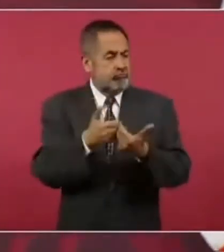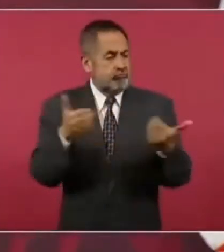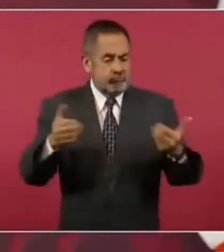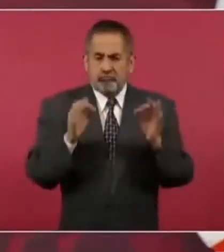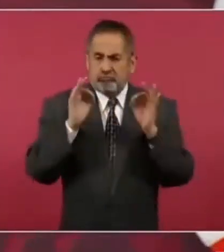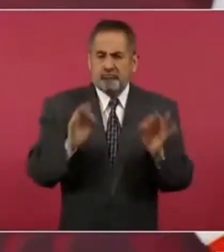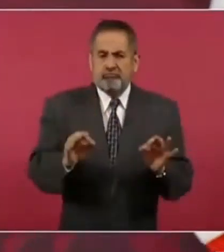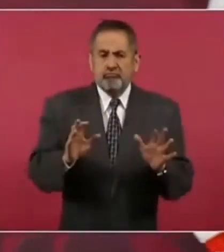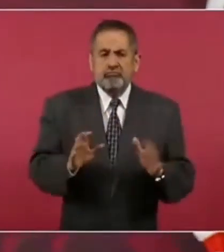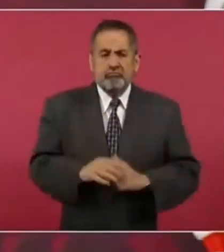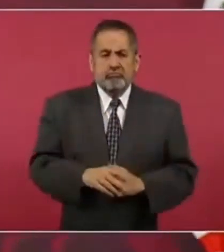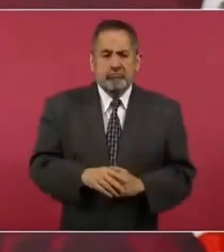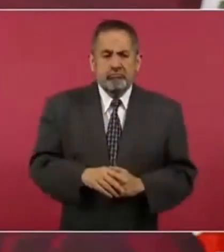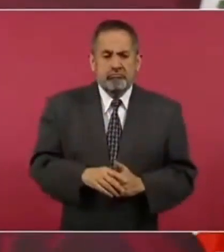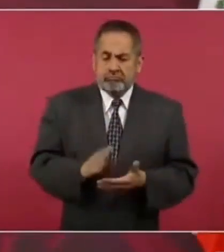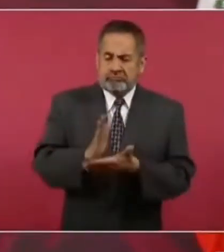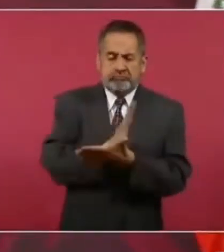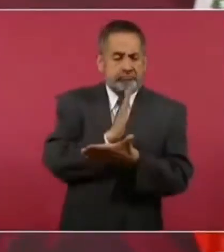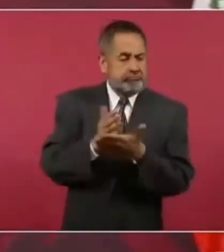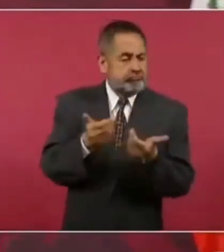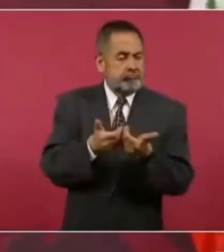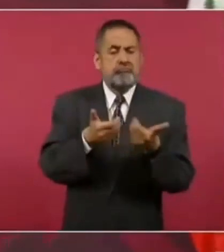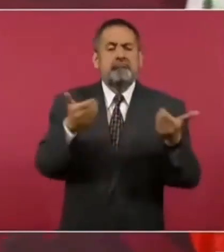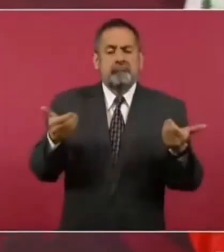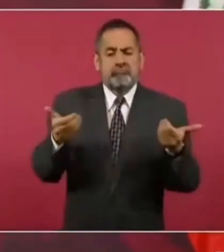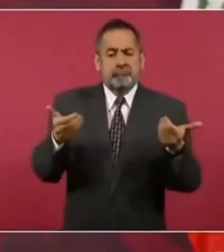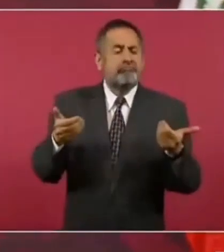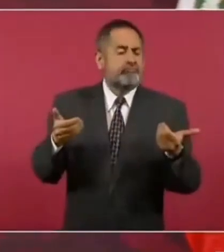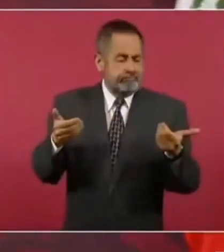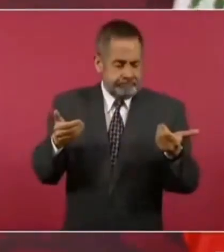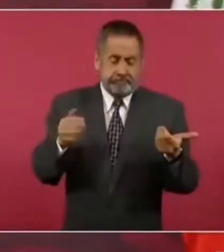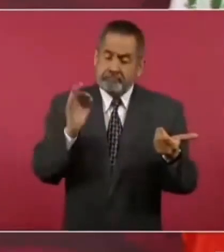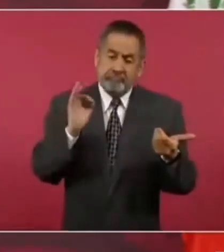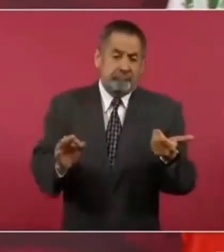de los poderes.